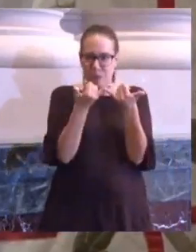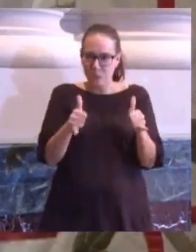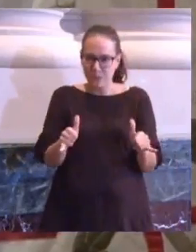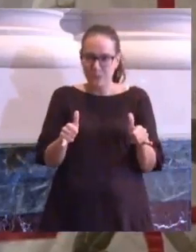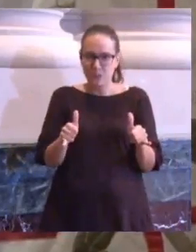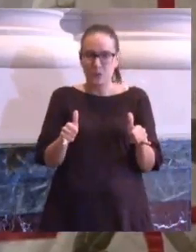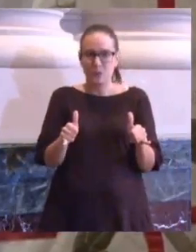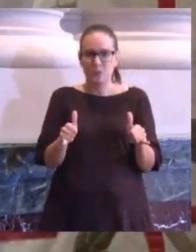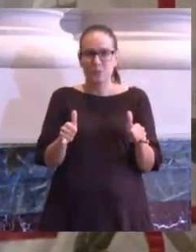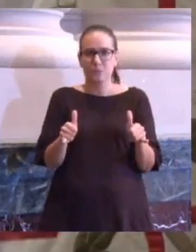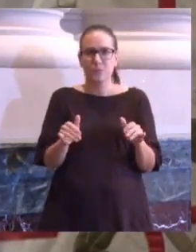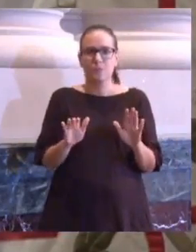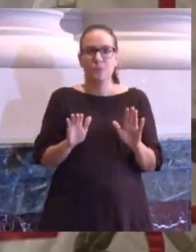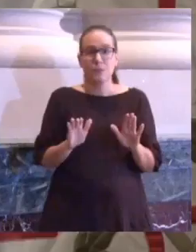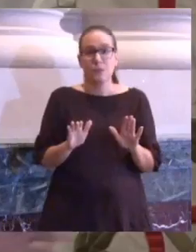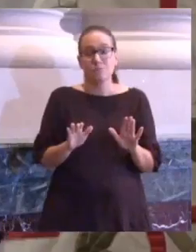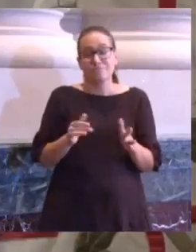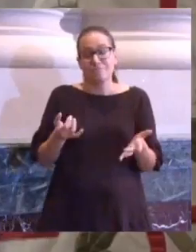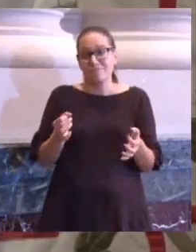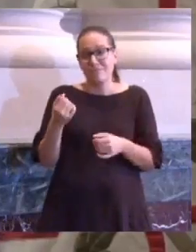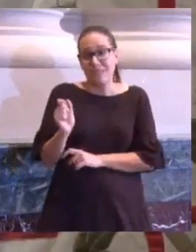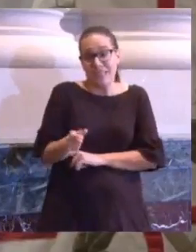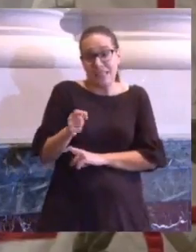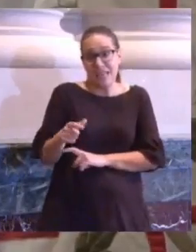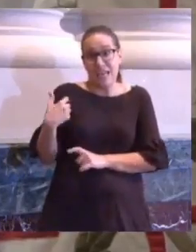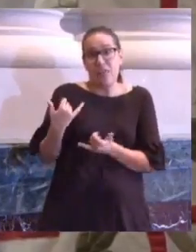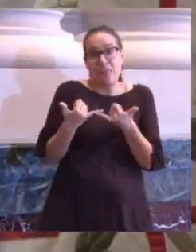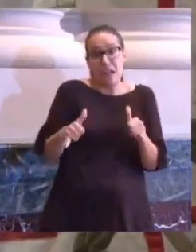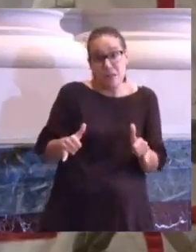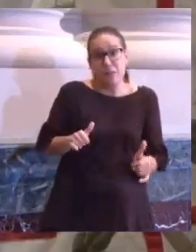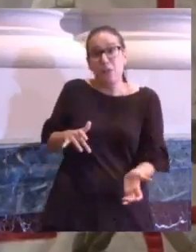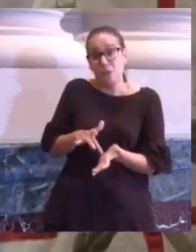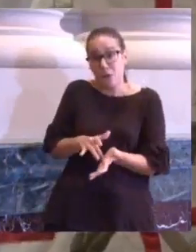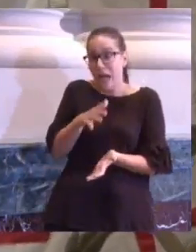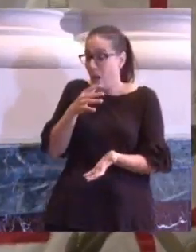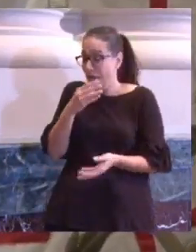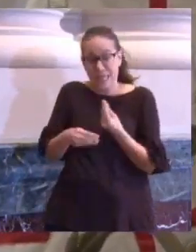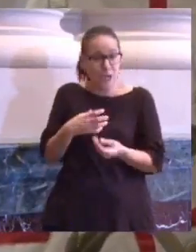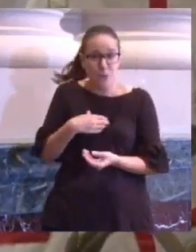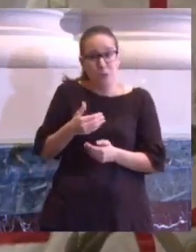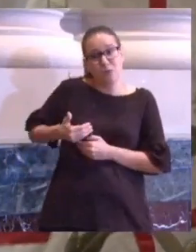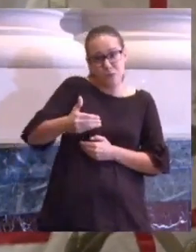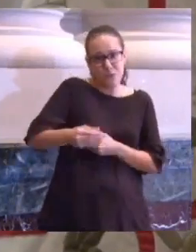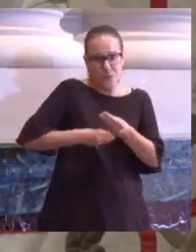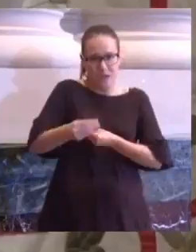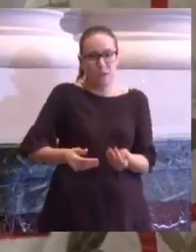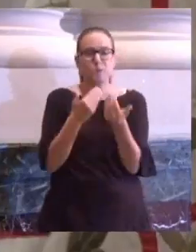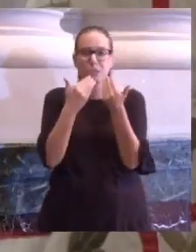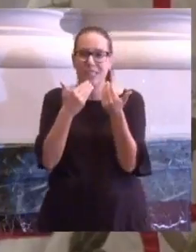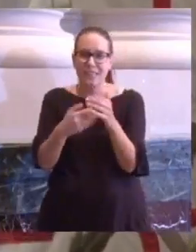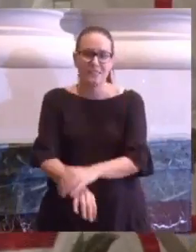la celebración que correspondería. No es posible la celebración y ya en otro momento tendremos ocasión de hacerla. Muchas gracias.